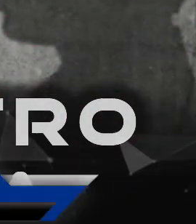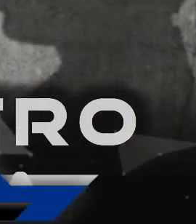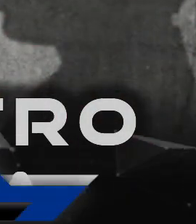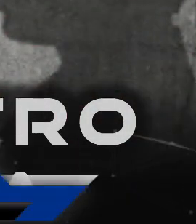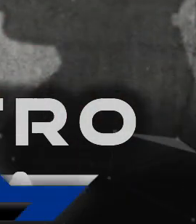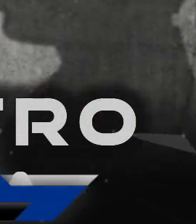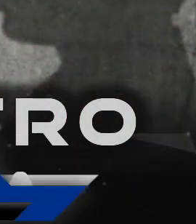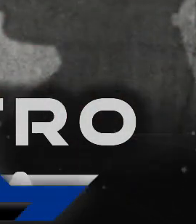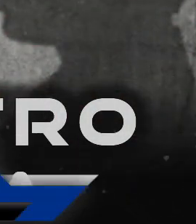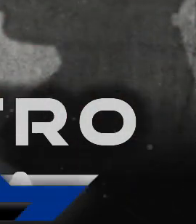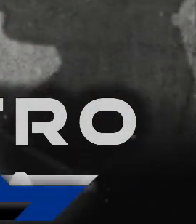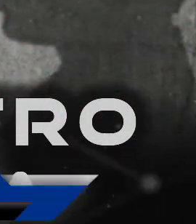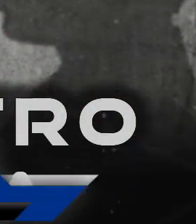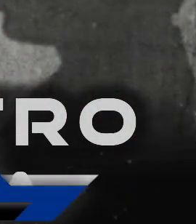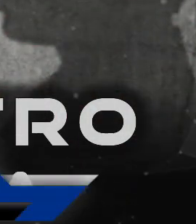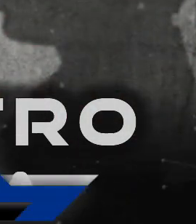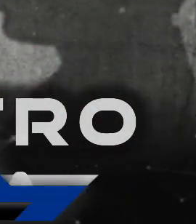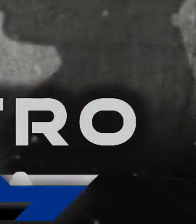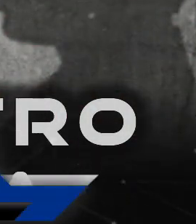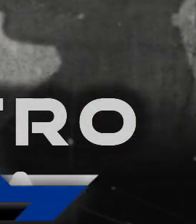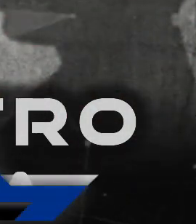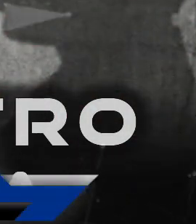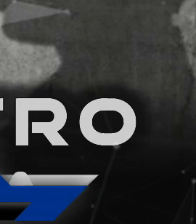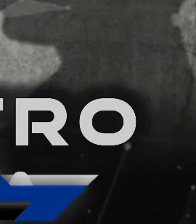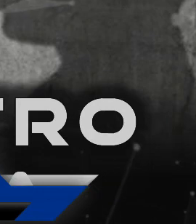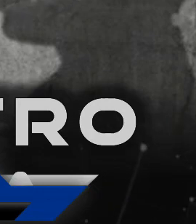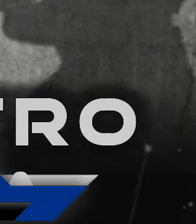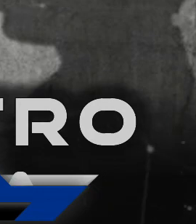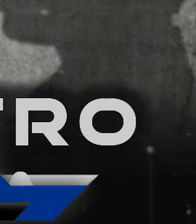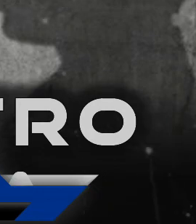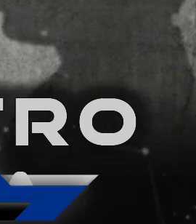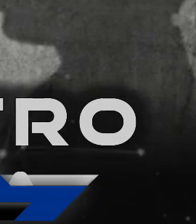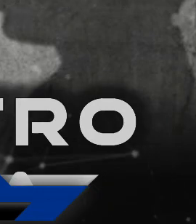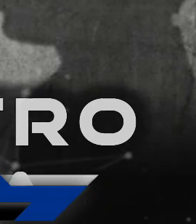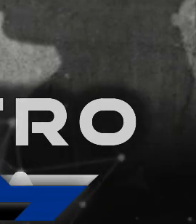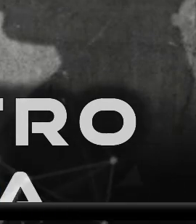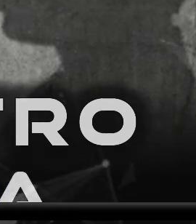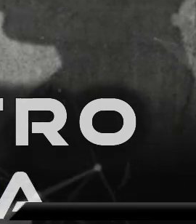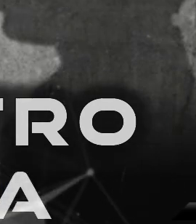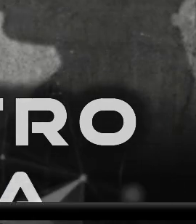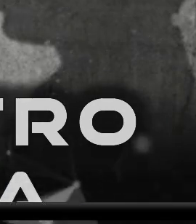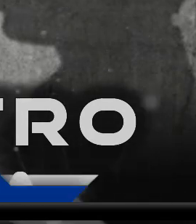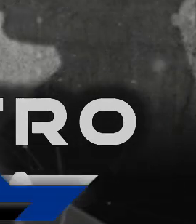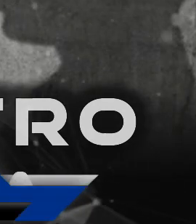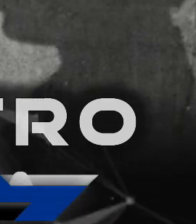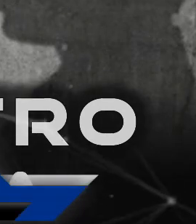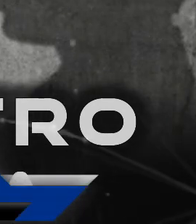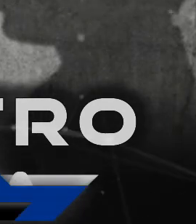Ya estás informado. No olvides darle like a este video, comparte y suscríbete a Escucha Diario.